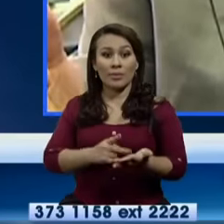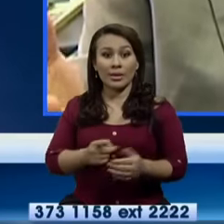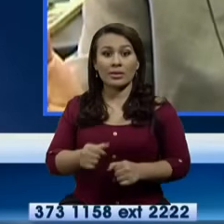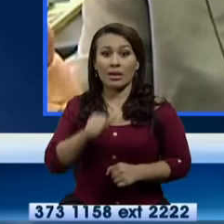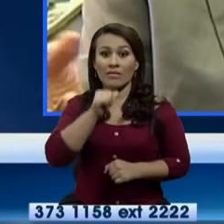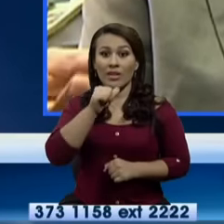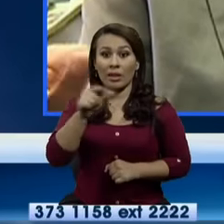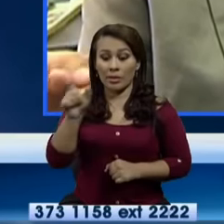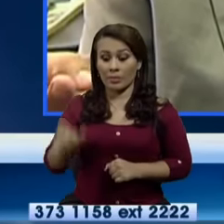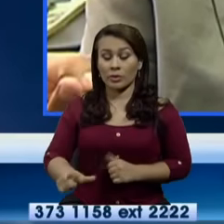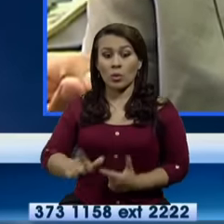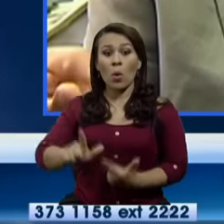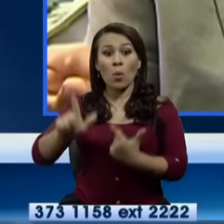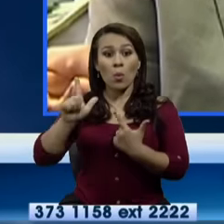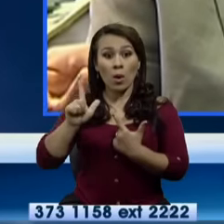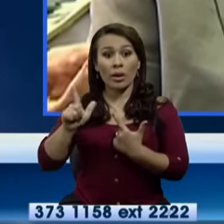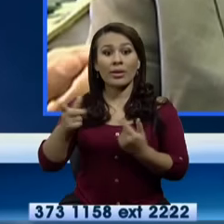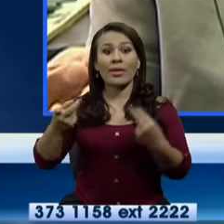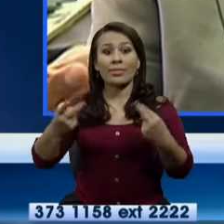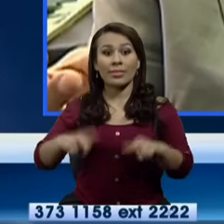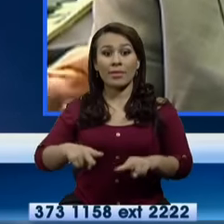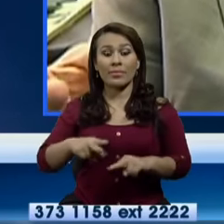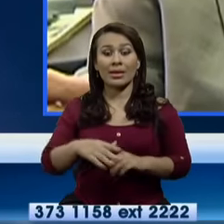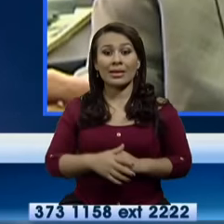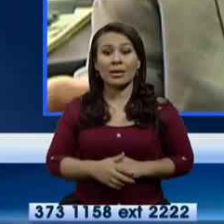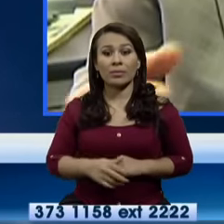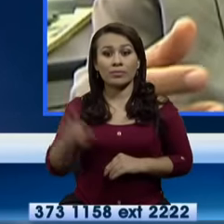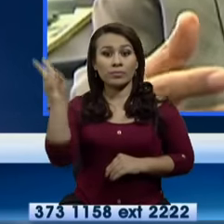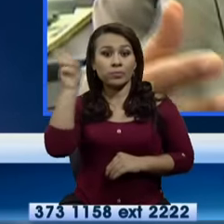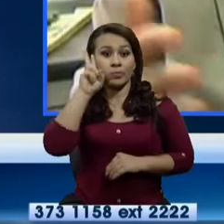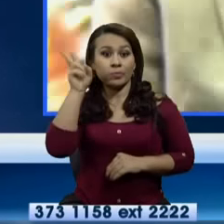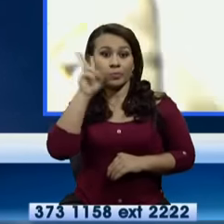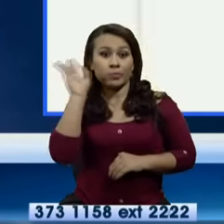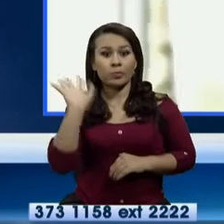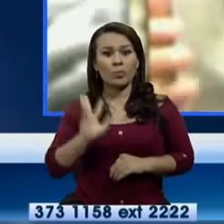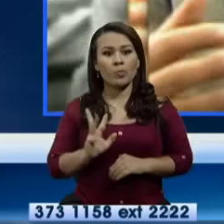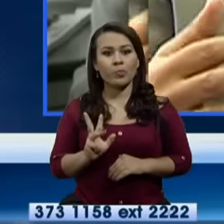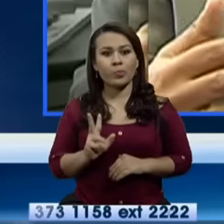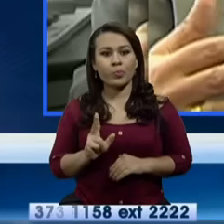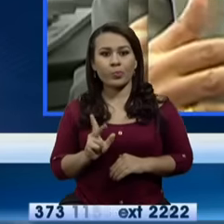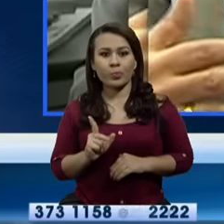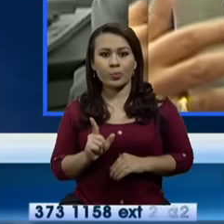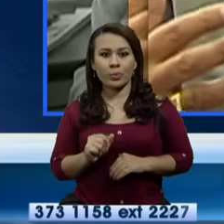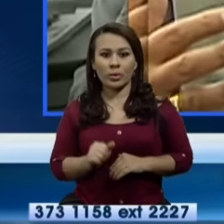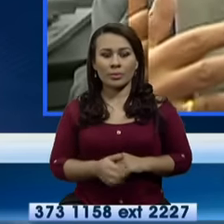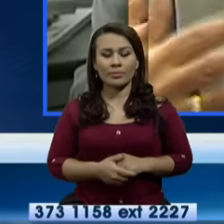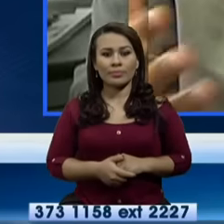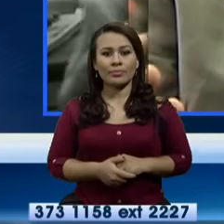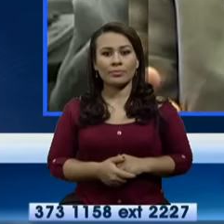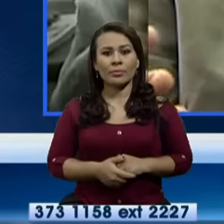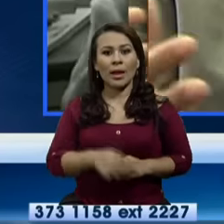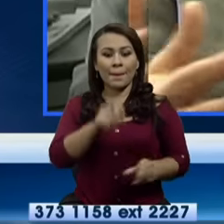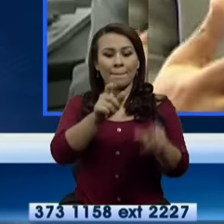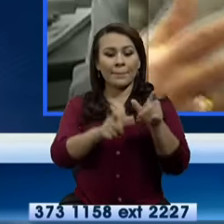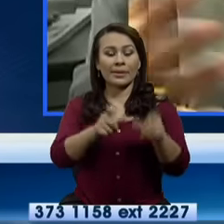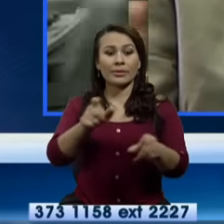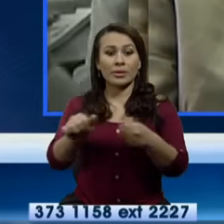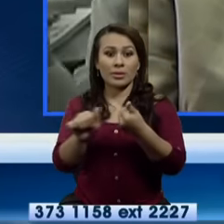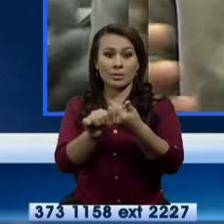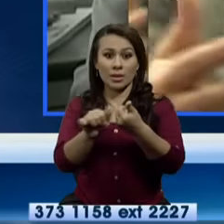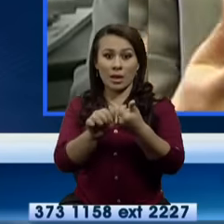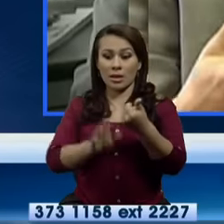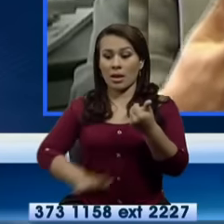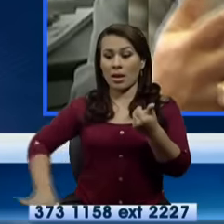de los guardias solamente se trata de la sinvergüencería que puede haber en gente del